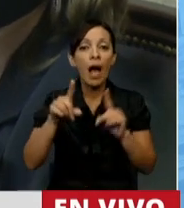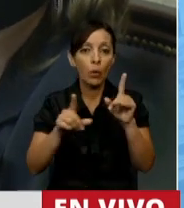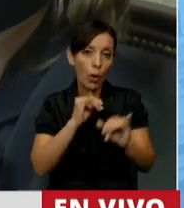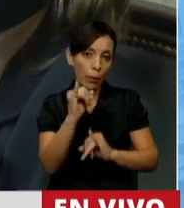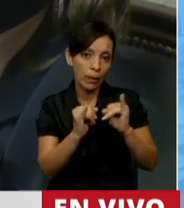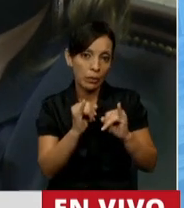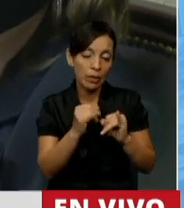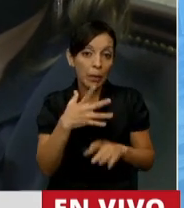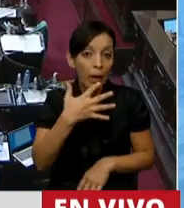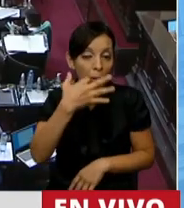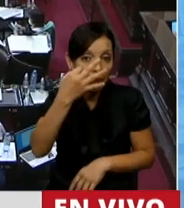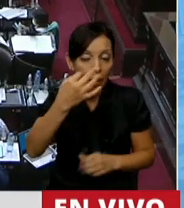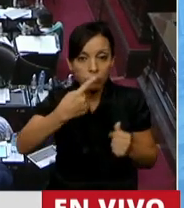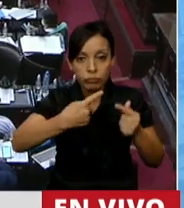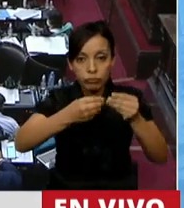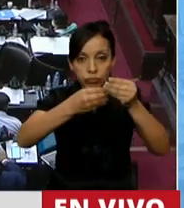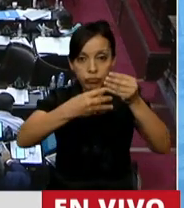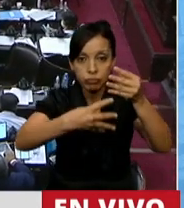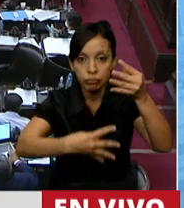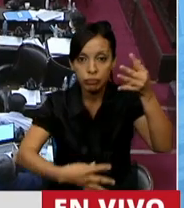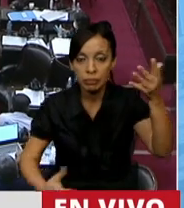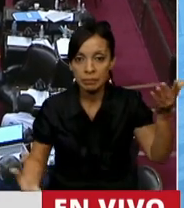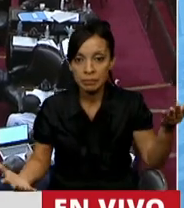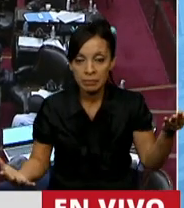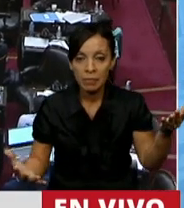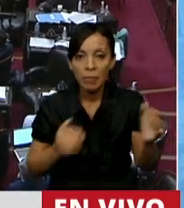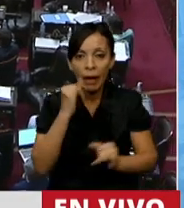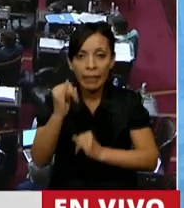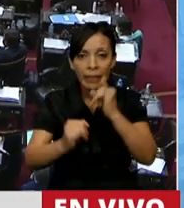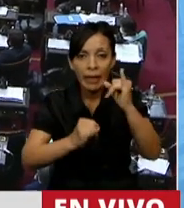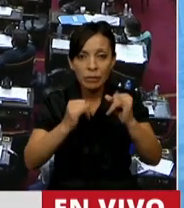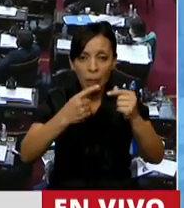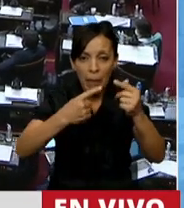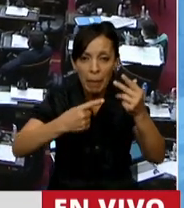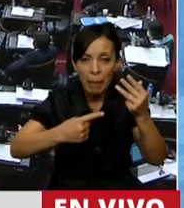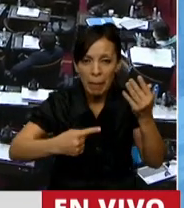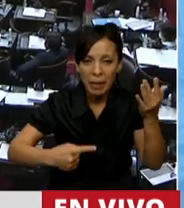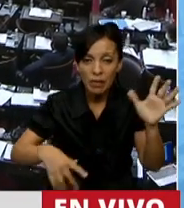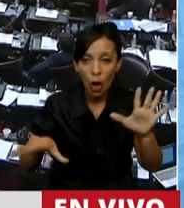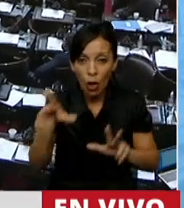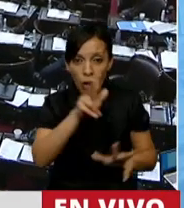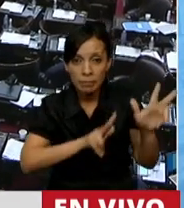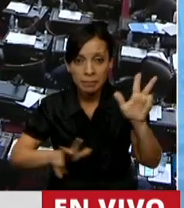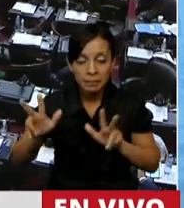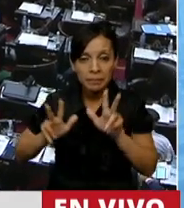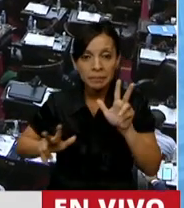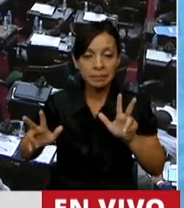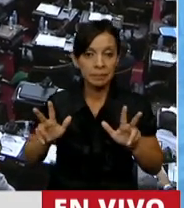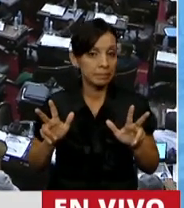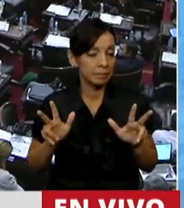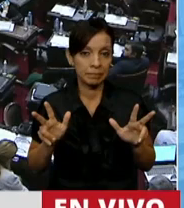enumerar, pero la verdad que sería tan largo hacer una descripción absoluta de todas las incoherencias que aquí se han dicho y se han